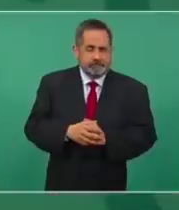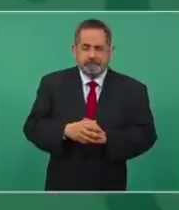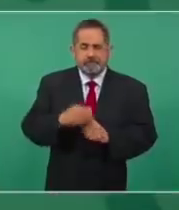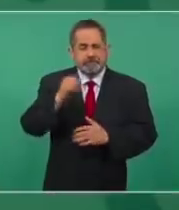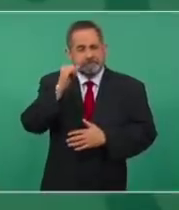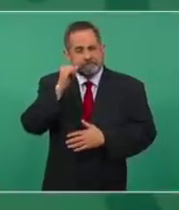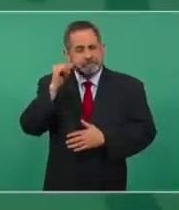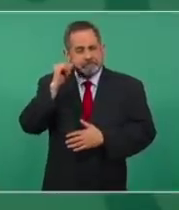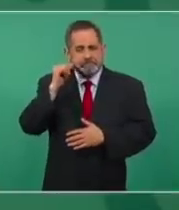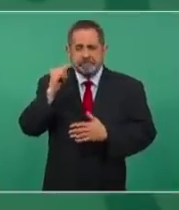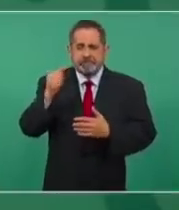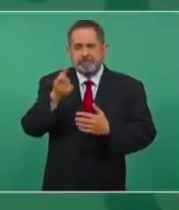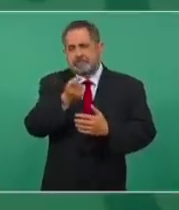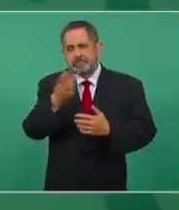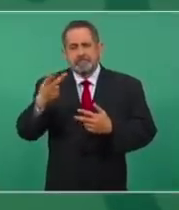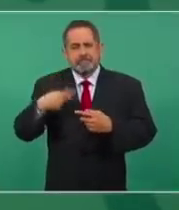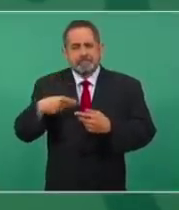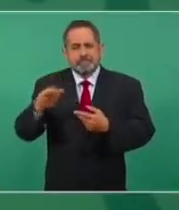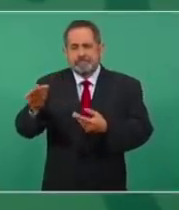algunos